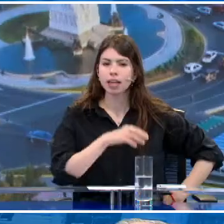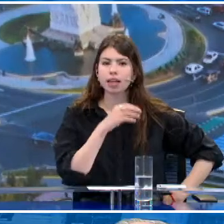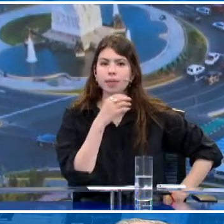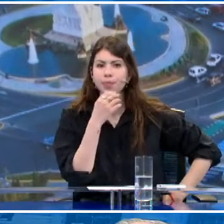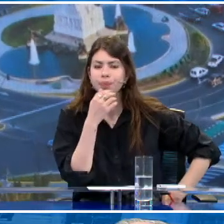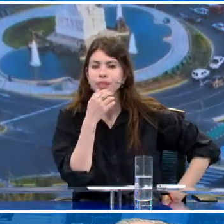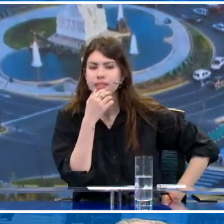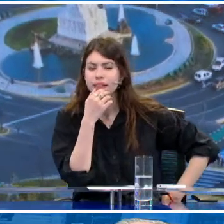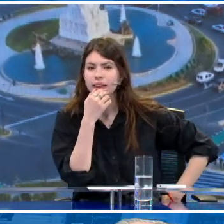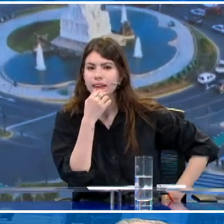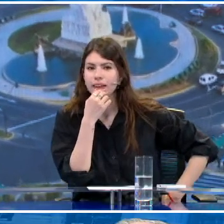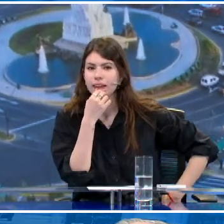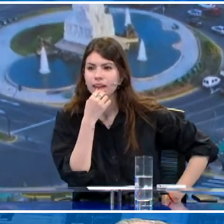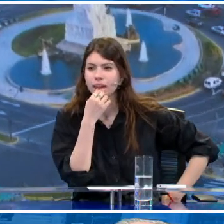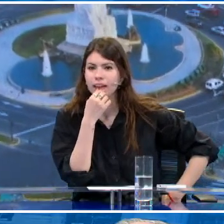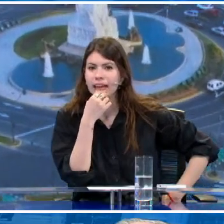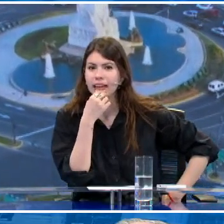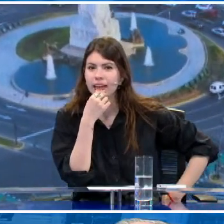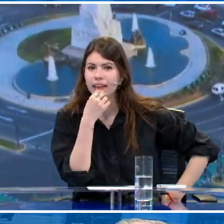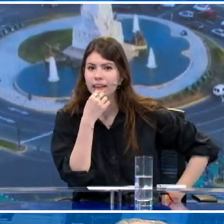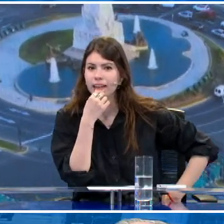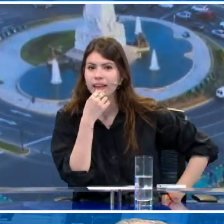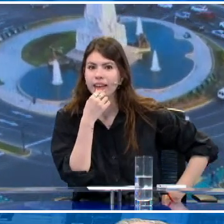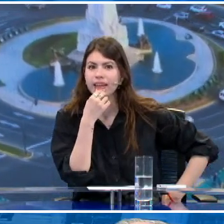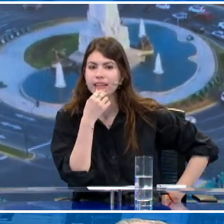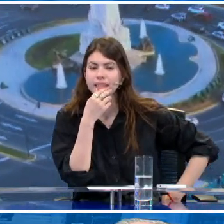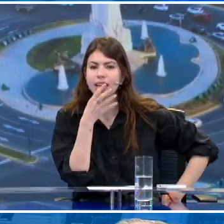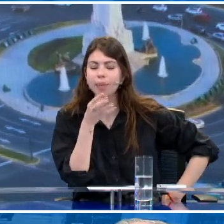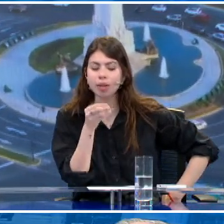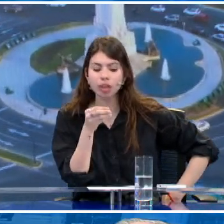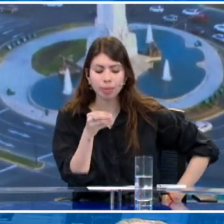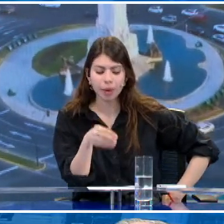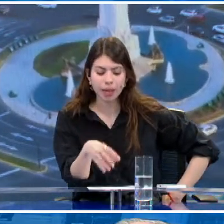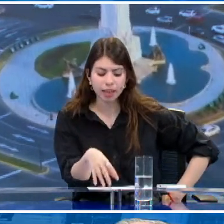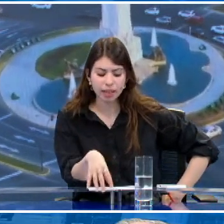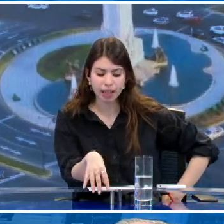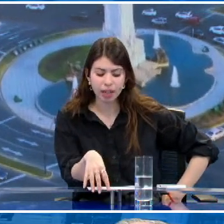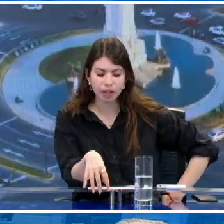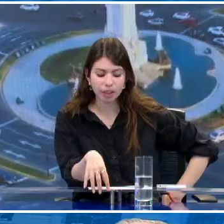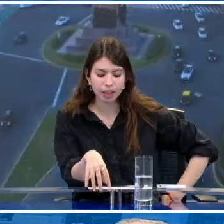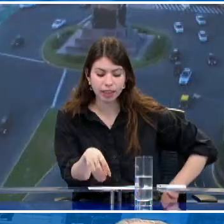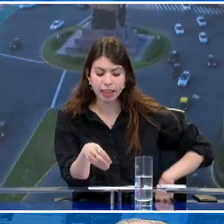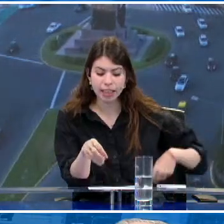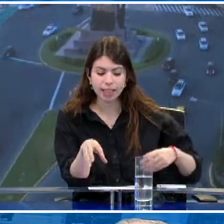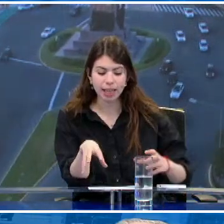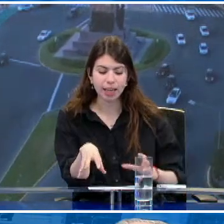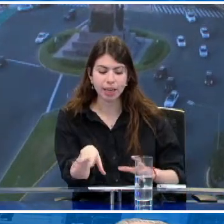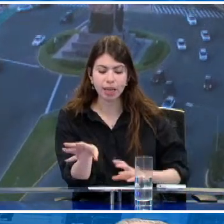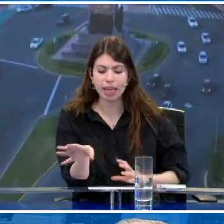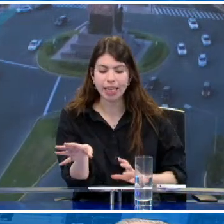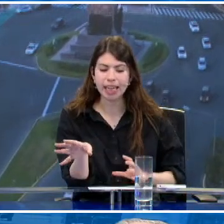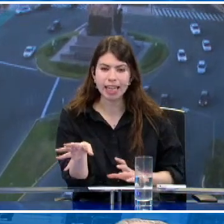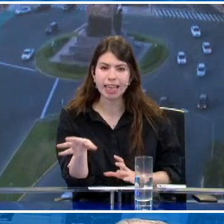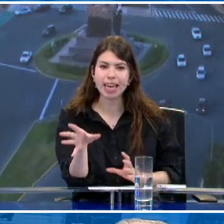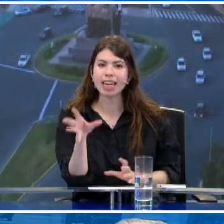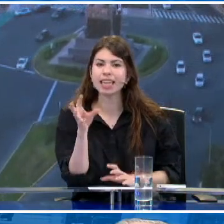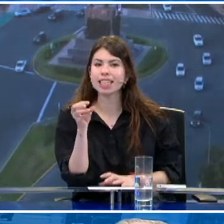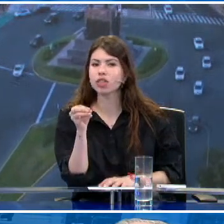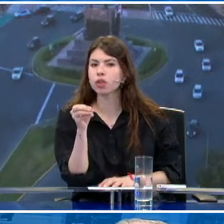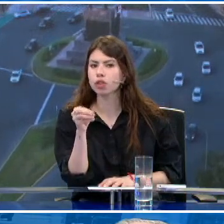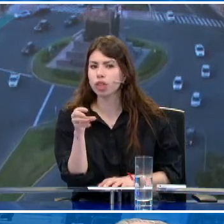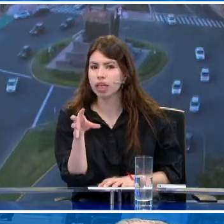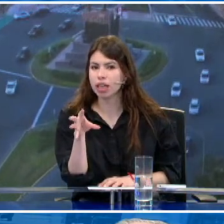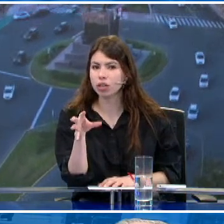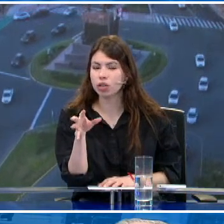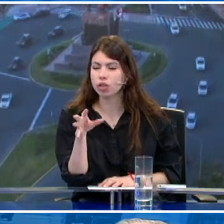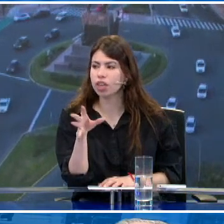planteabas esa cuestión administrativa que era muy compleja. Que era, sí, a mí lo que me habían dejado de entender es el rechazo de